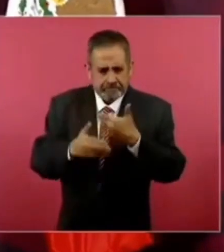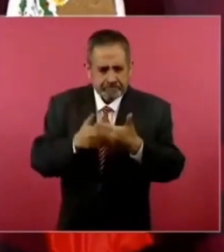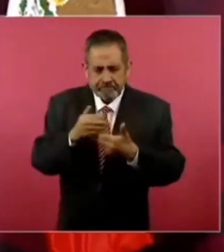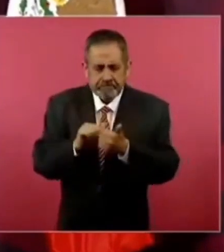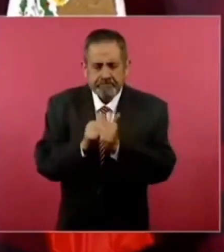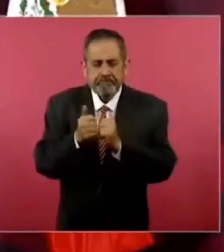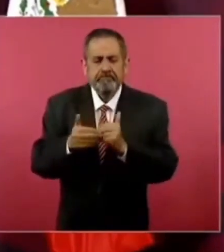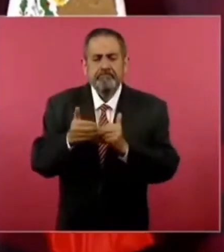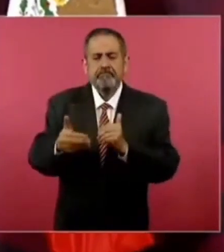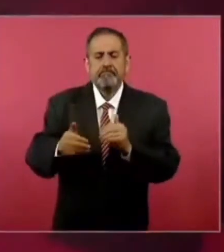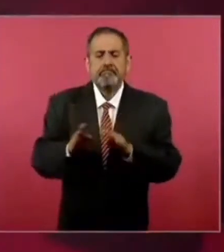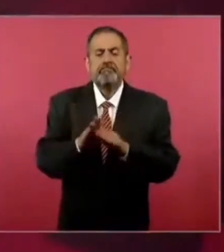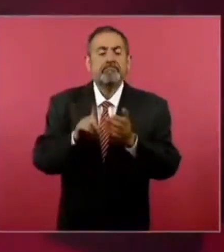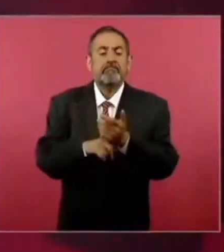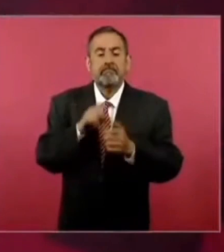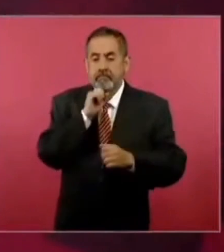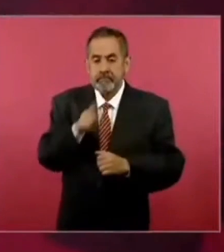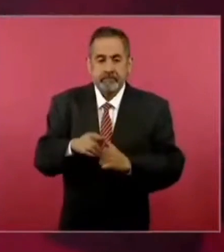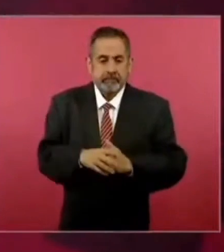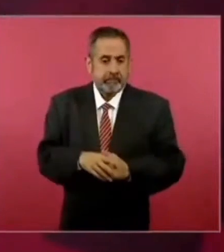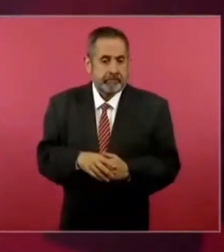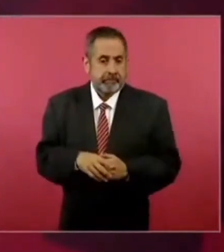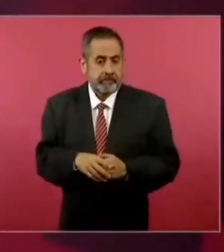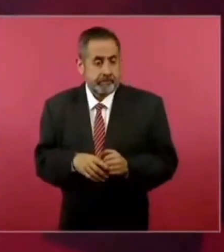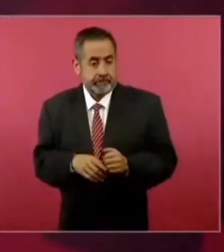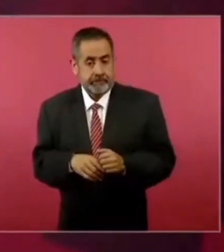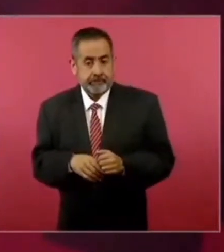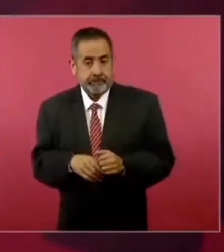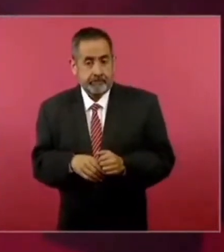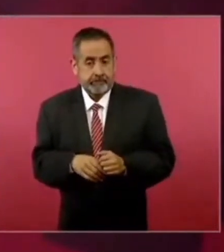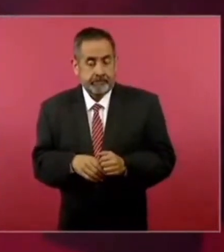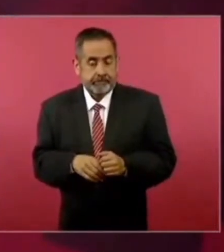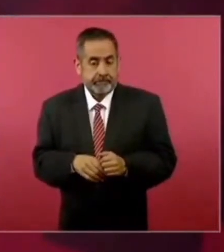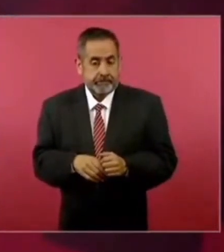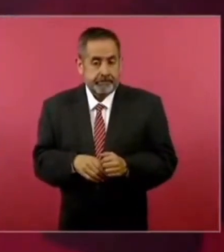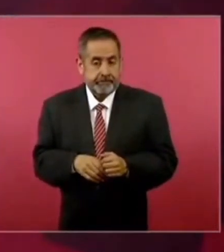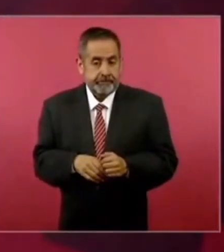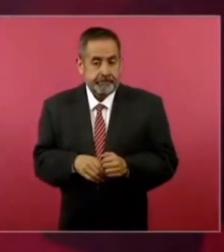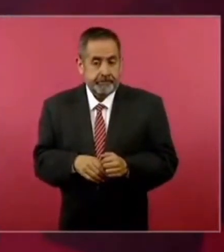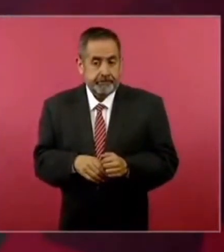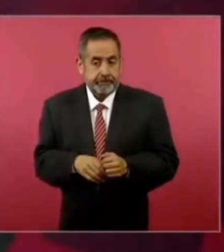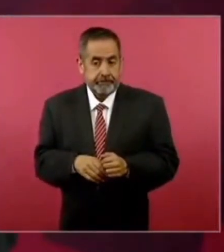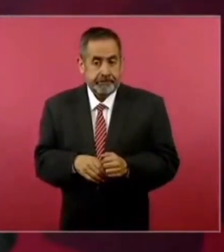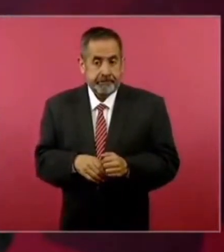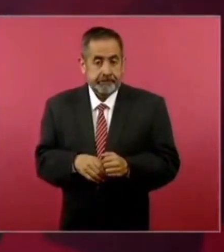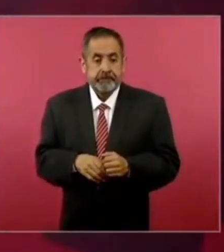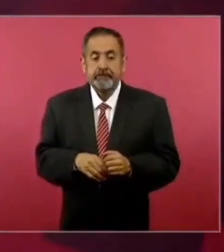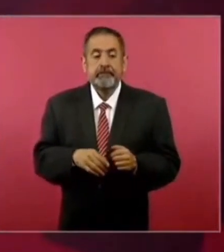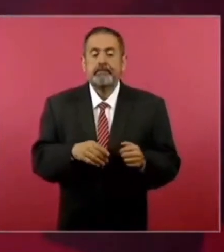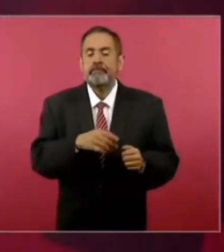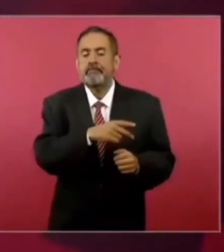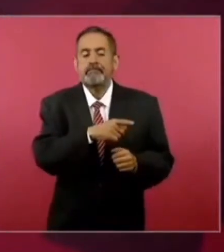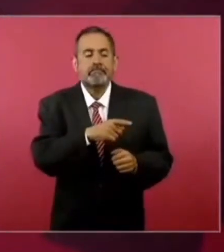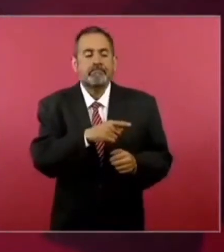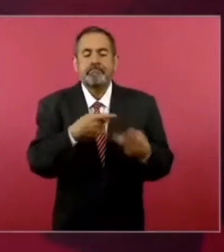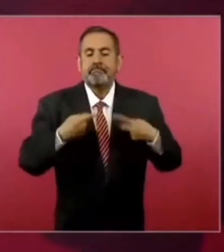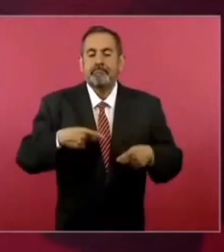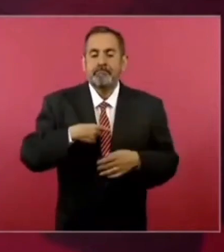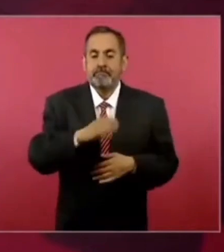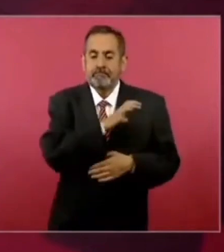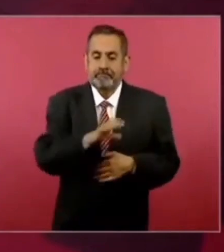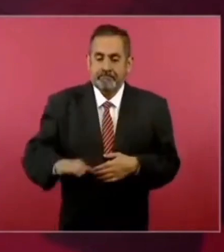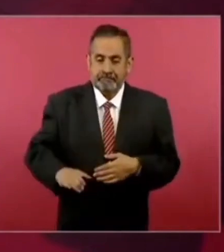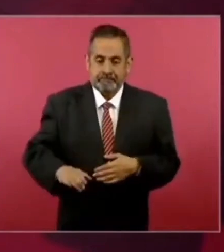tiene el candidato de la derecha del conservadurismo